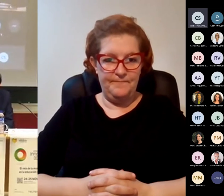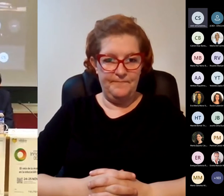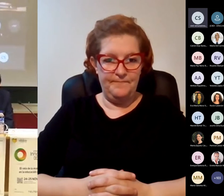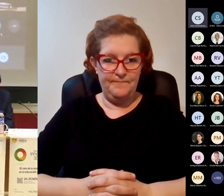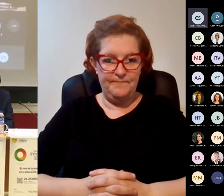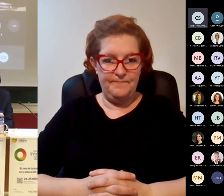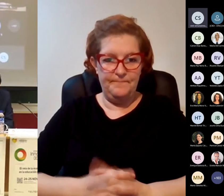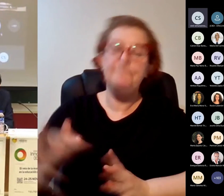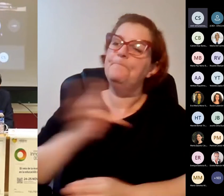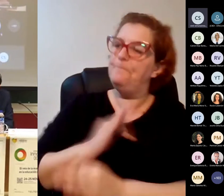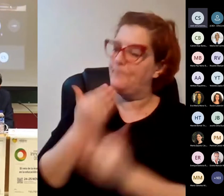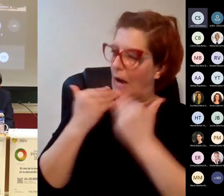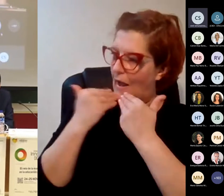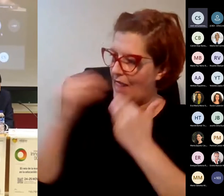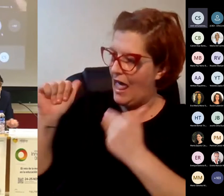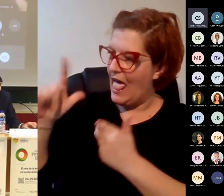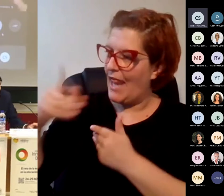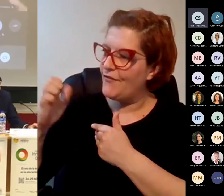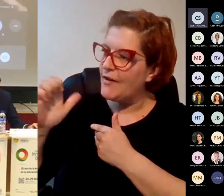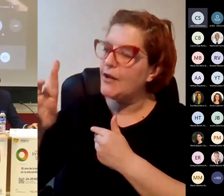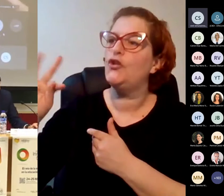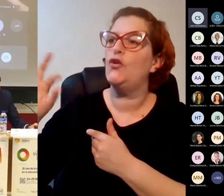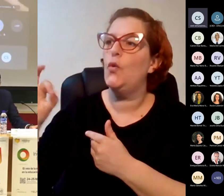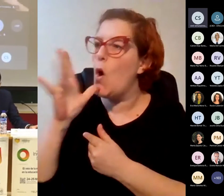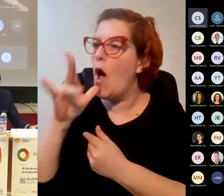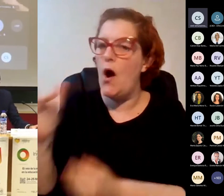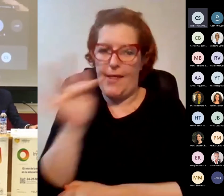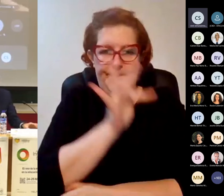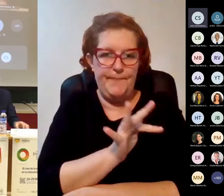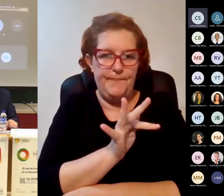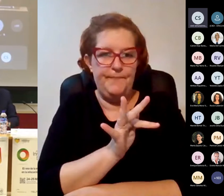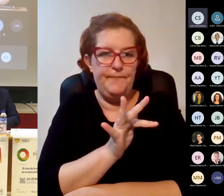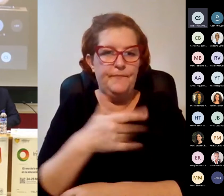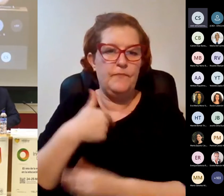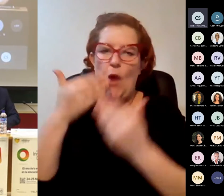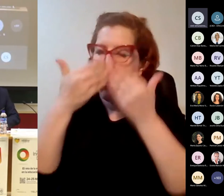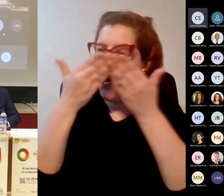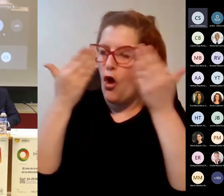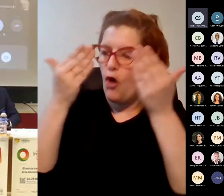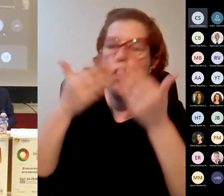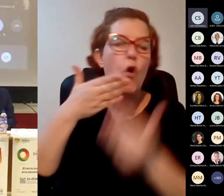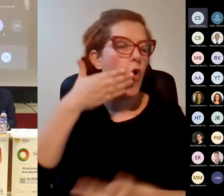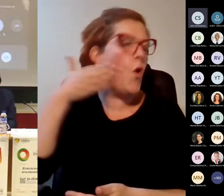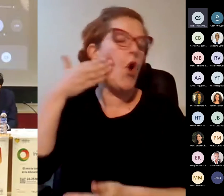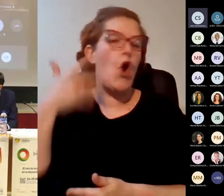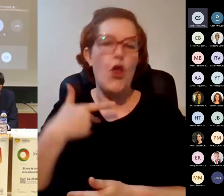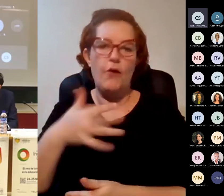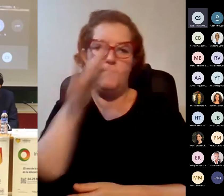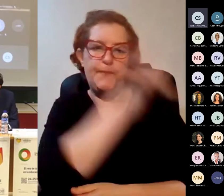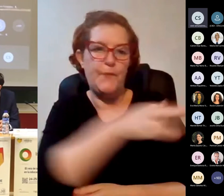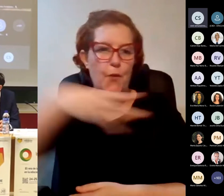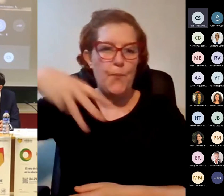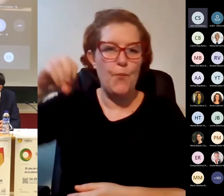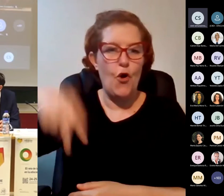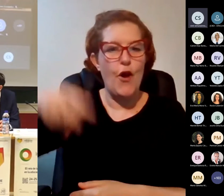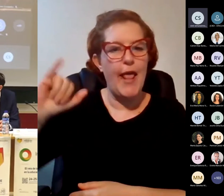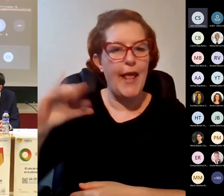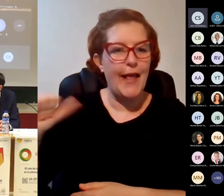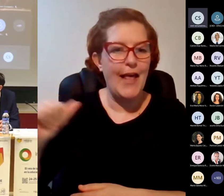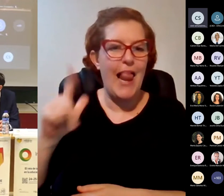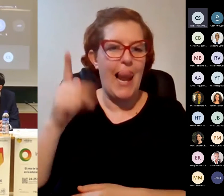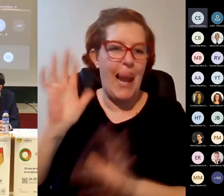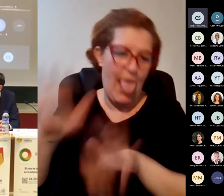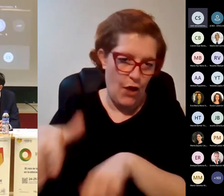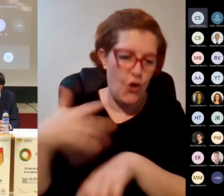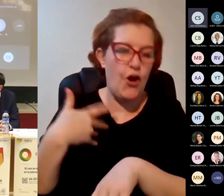muchas gracias a berto y a continuación tengo el honor de cederle la palabra a mónica león directora de la